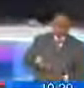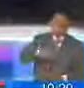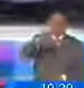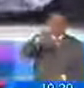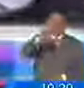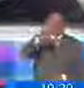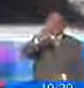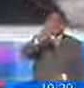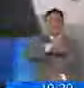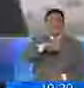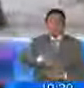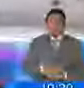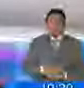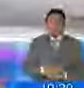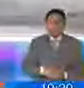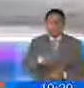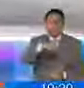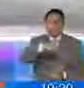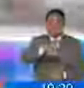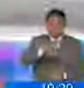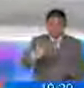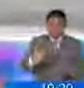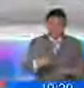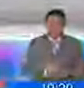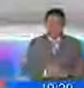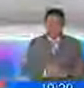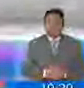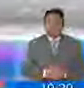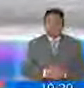menos riendo alto, pero aquí es más hondo.